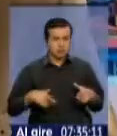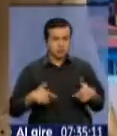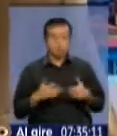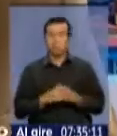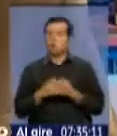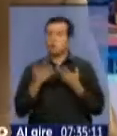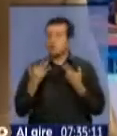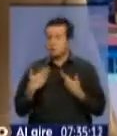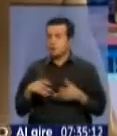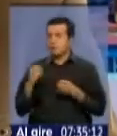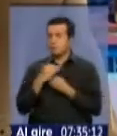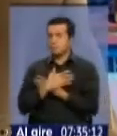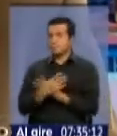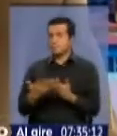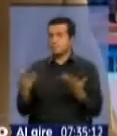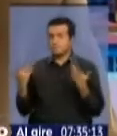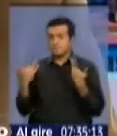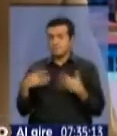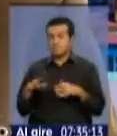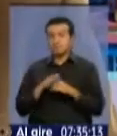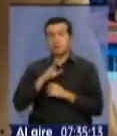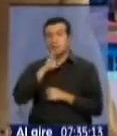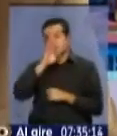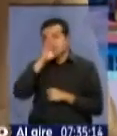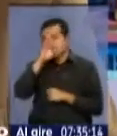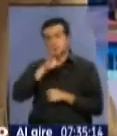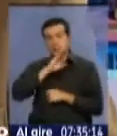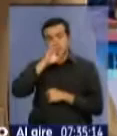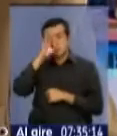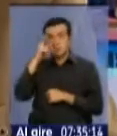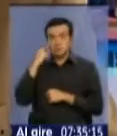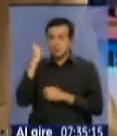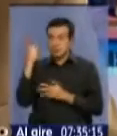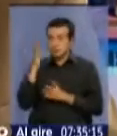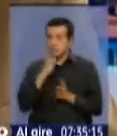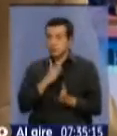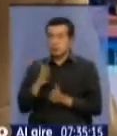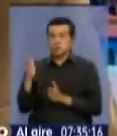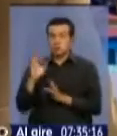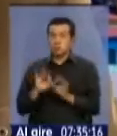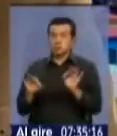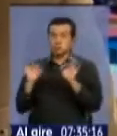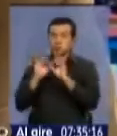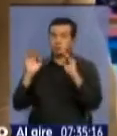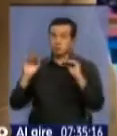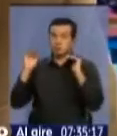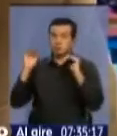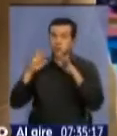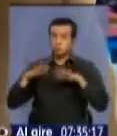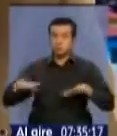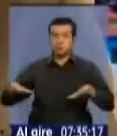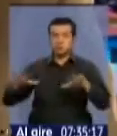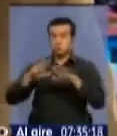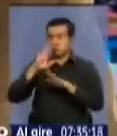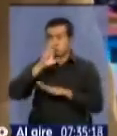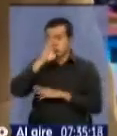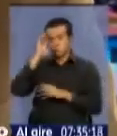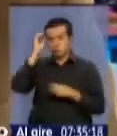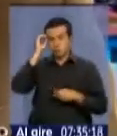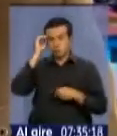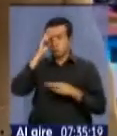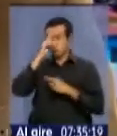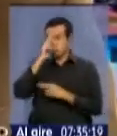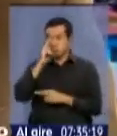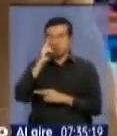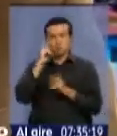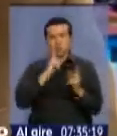Bueno, nosotros hemos dicho que estamos siempre que se cumpla con los principios que somos del movimiento, siempre que se